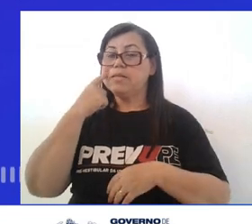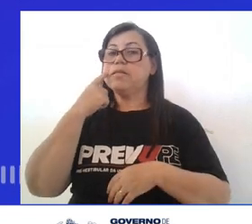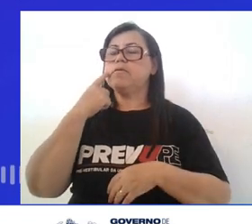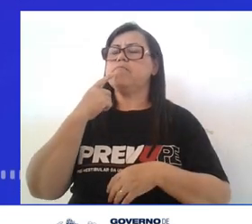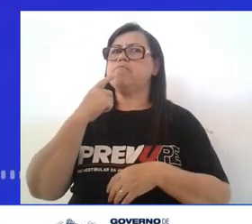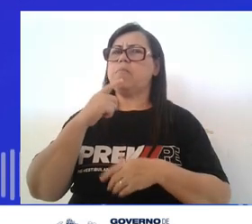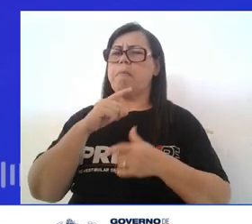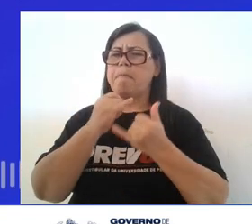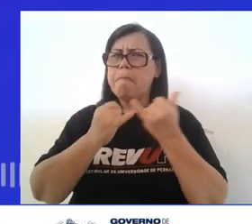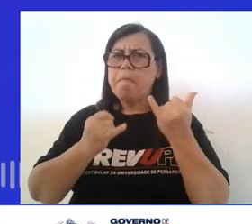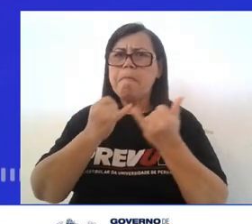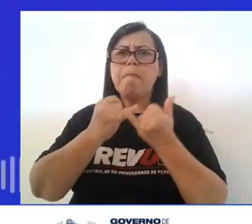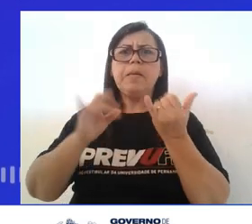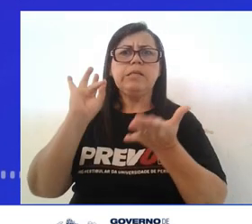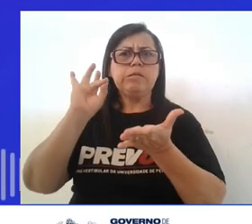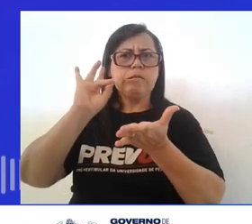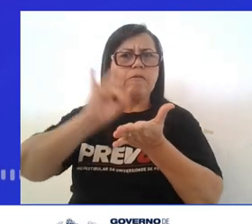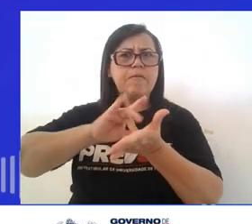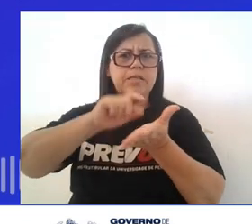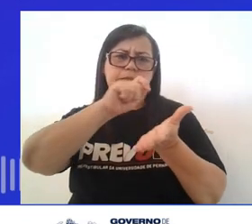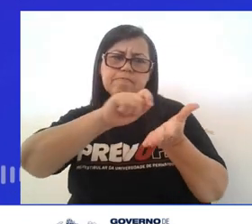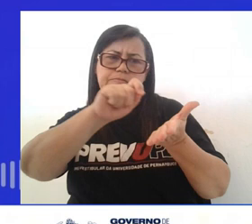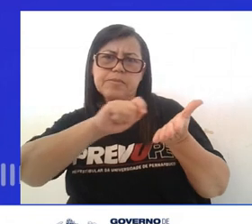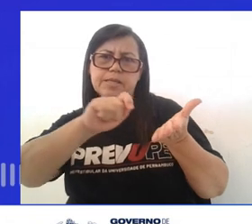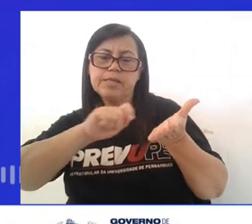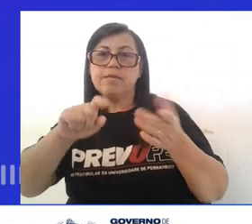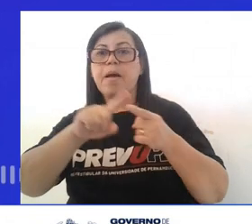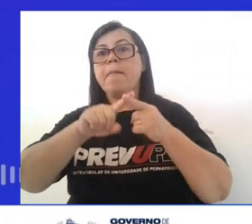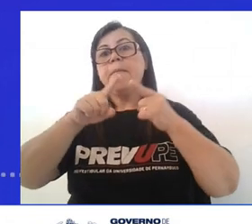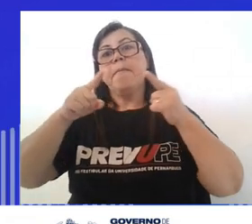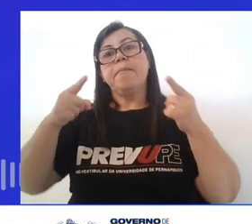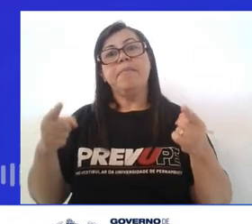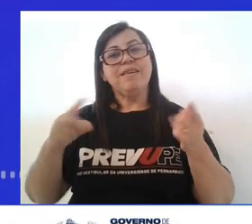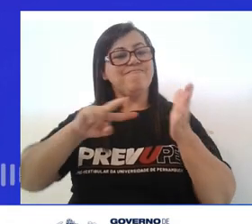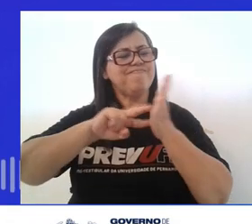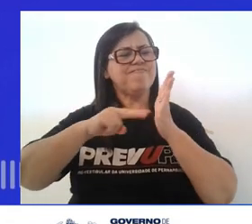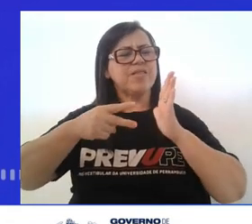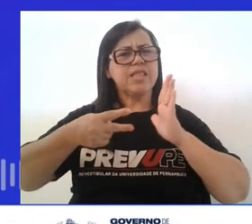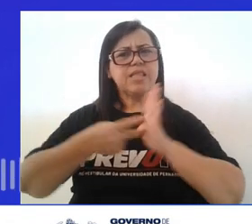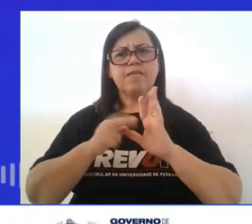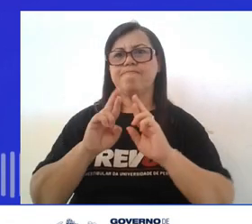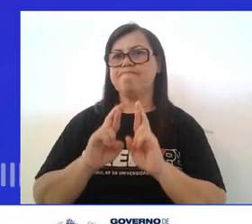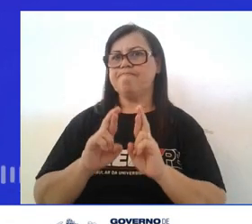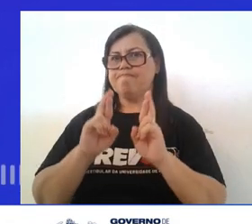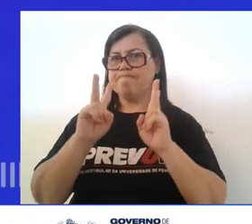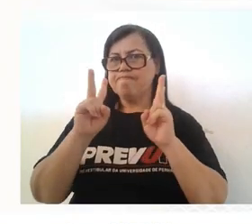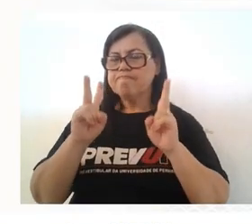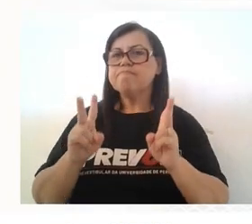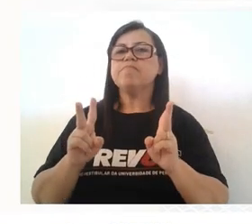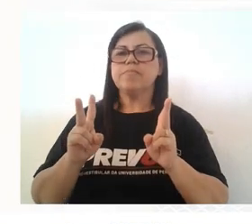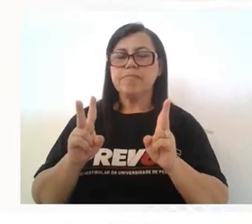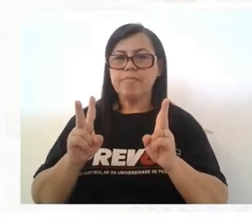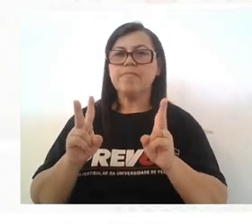del texto y a la vez os va a ayudar mucho a escribir también los propios, ¿no? Vuestros textos autorales. Mucha suerte. Hasta la próxima.